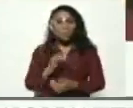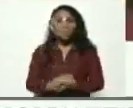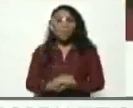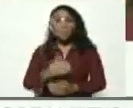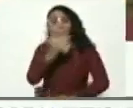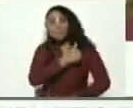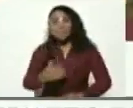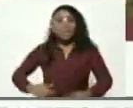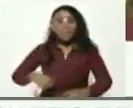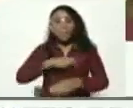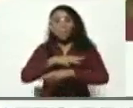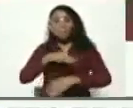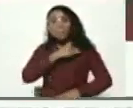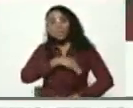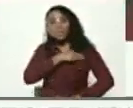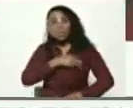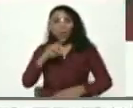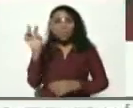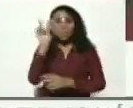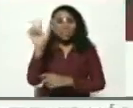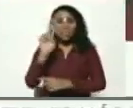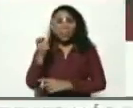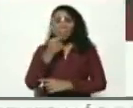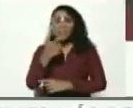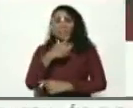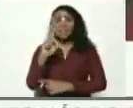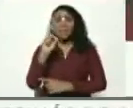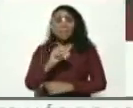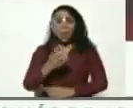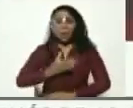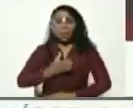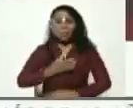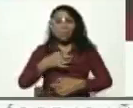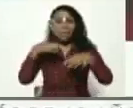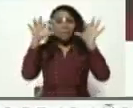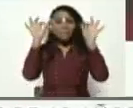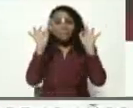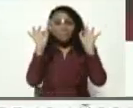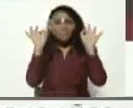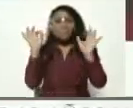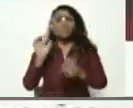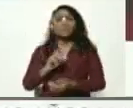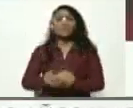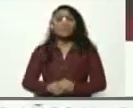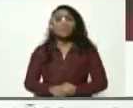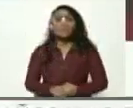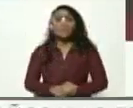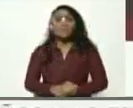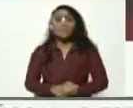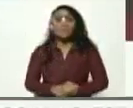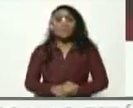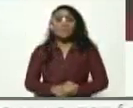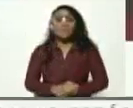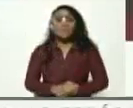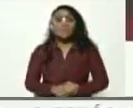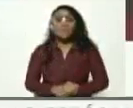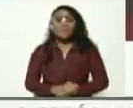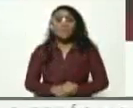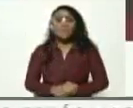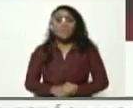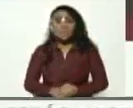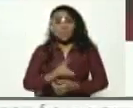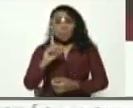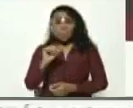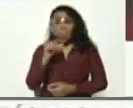presidenta de la Misión Venezuela Bella. A Erika Farías también, alcaldesa del municipio bolivariano de Caracas. Y a Luis